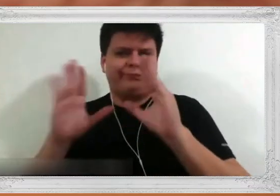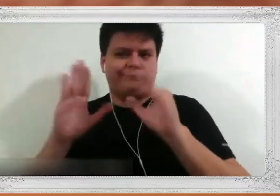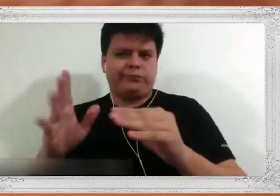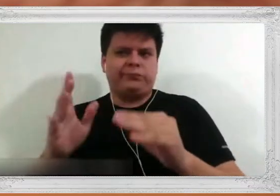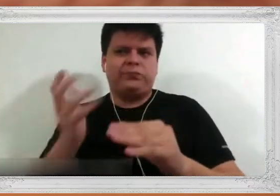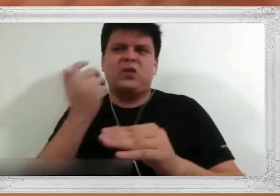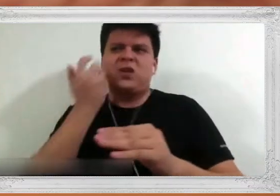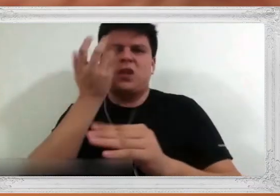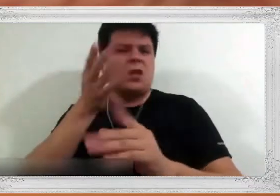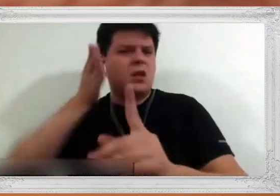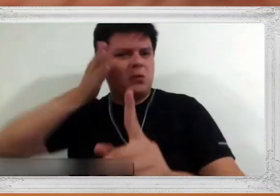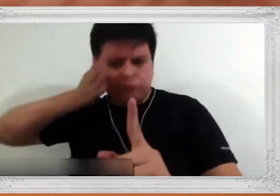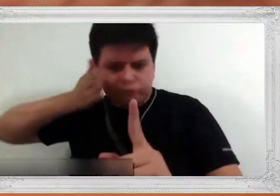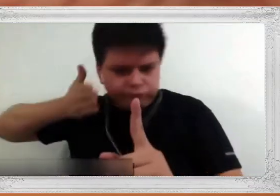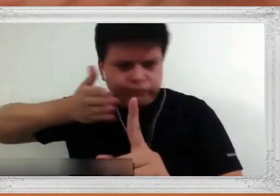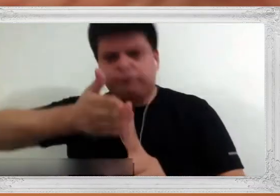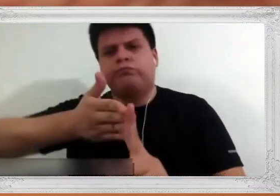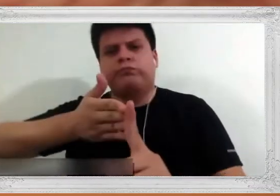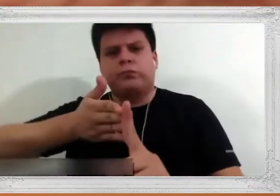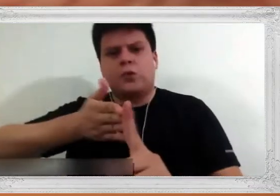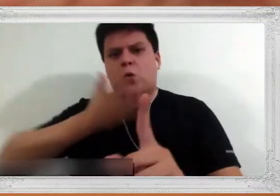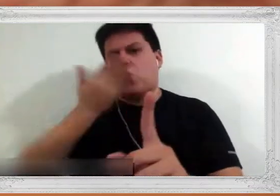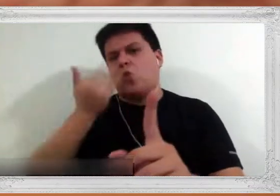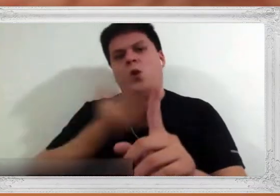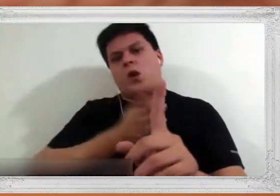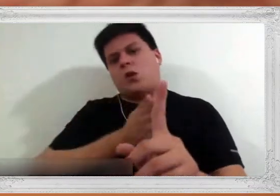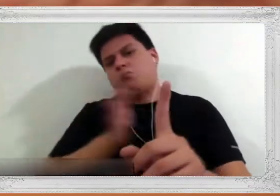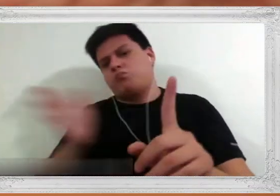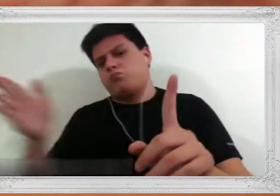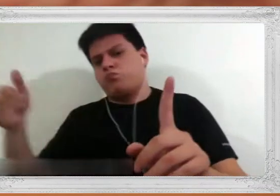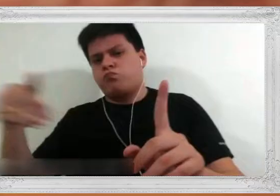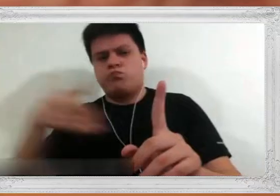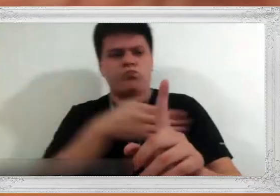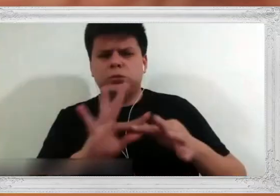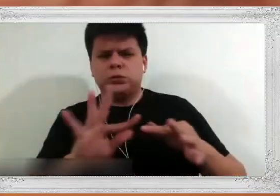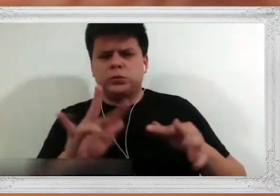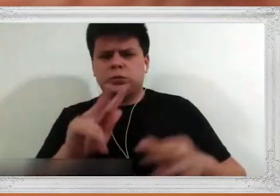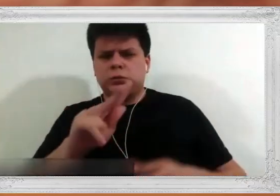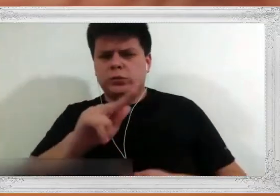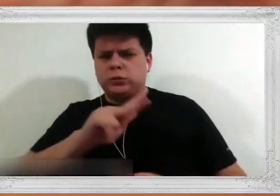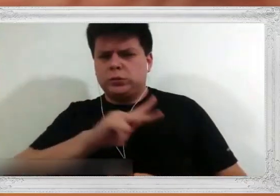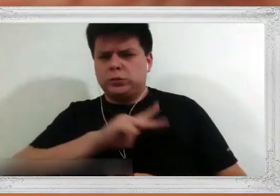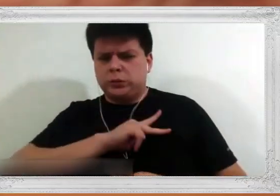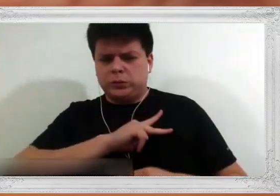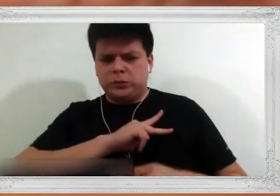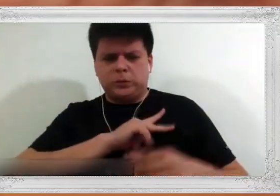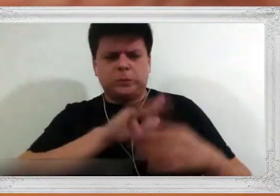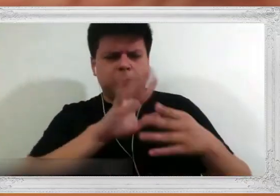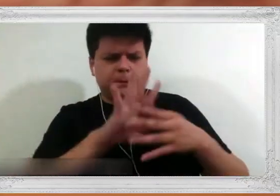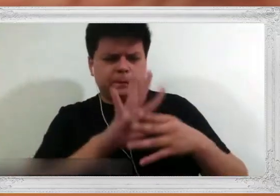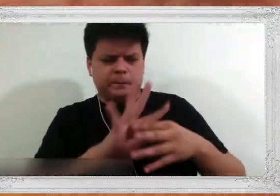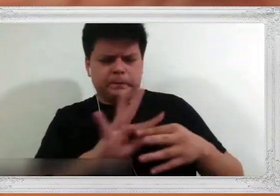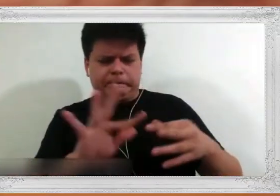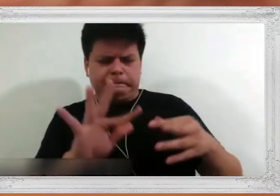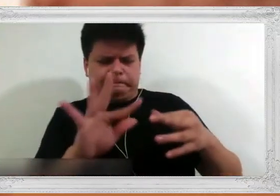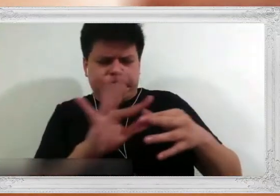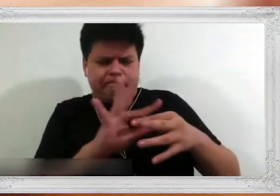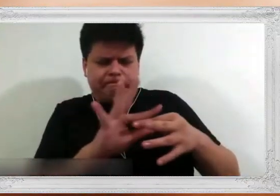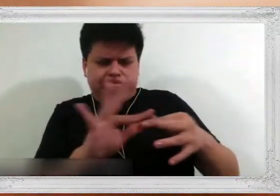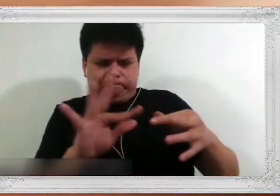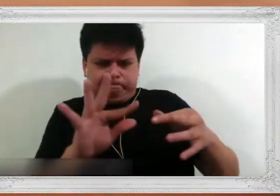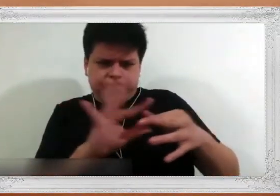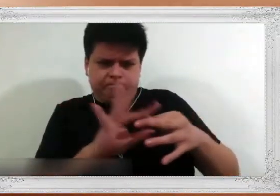única dirección posible. Con extrema delicadeza, la delicadeza propia de quien